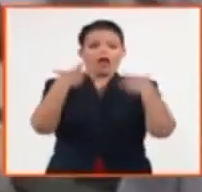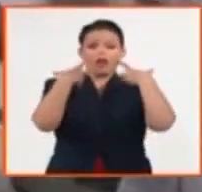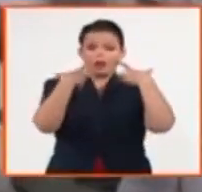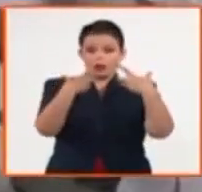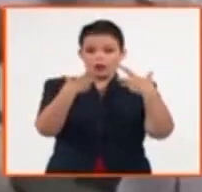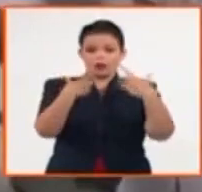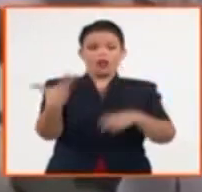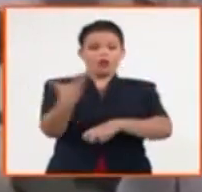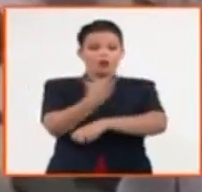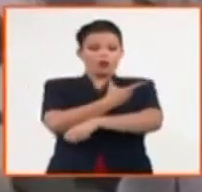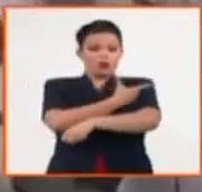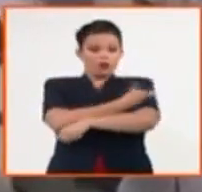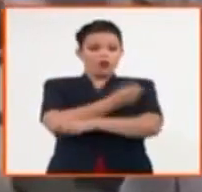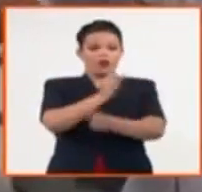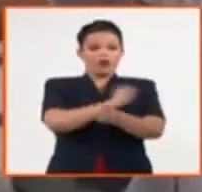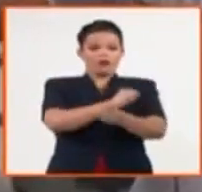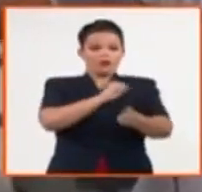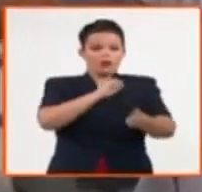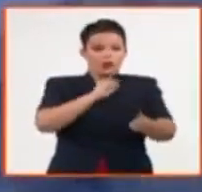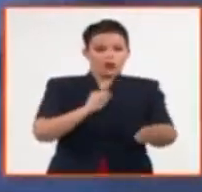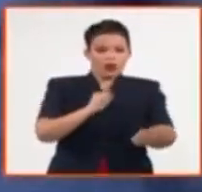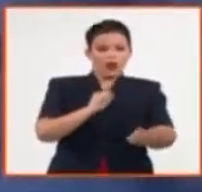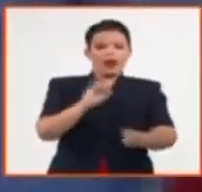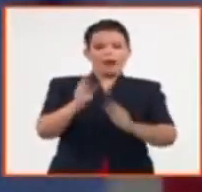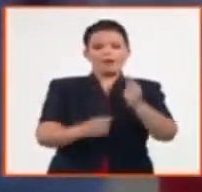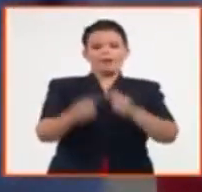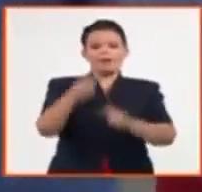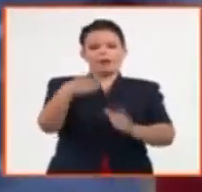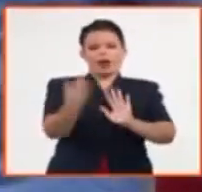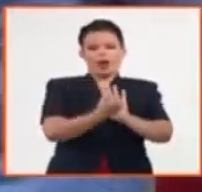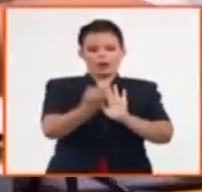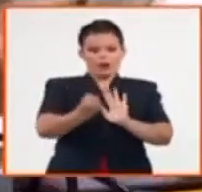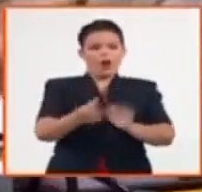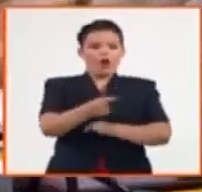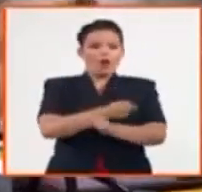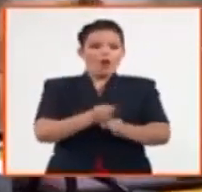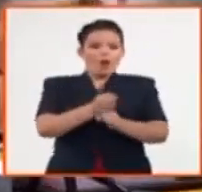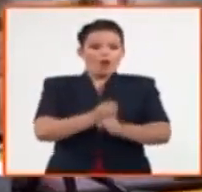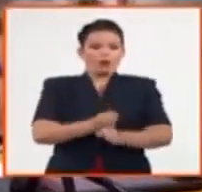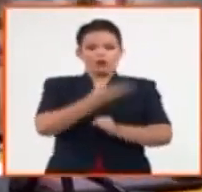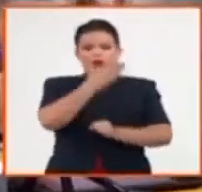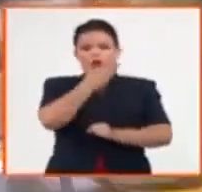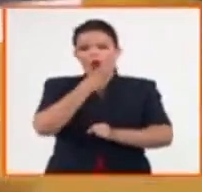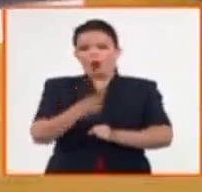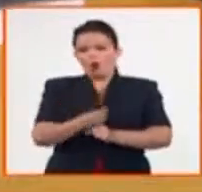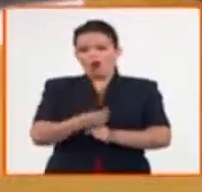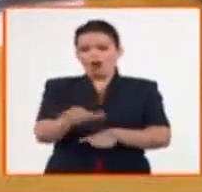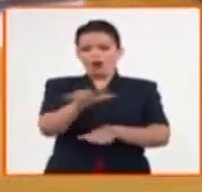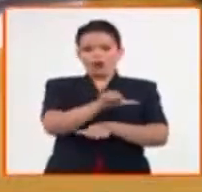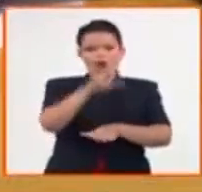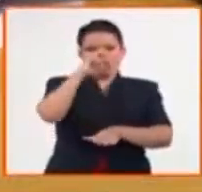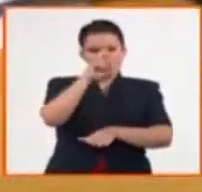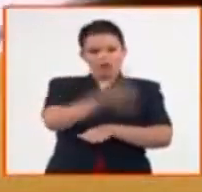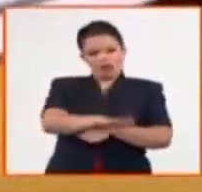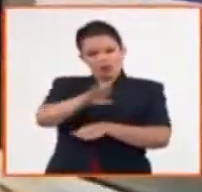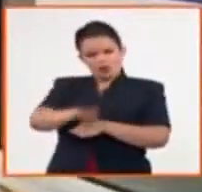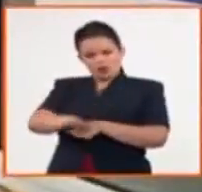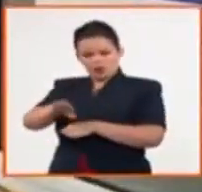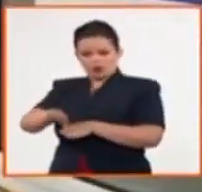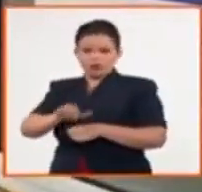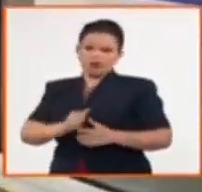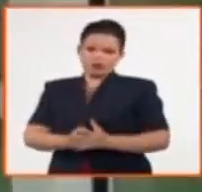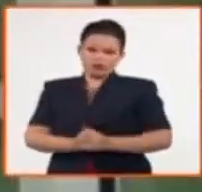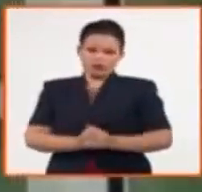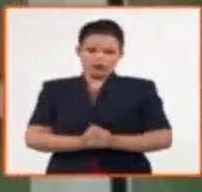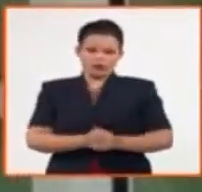de las primeras en el mundo en ser aprobadas para su uso no solo en adolescentes, sino también en niños pequeños. Los estudios han